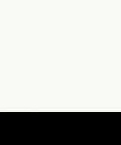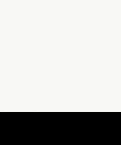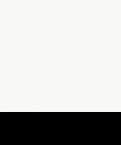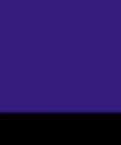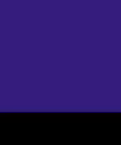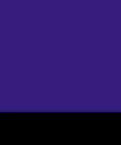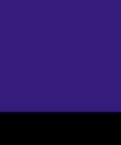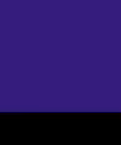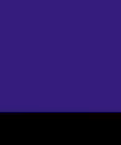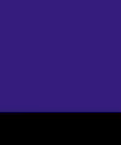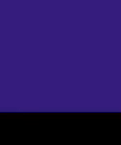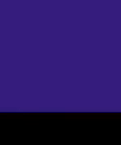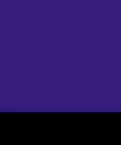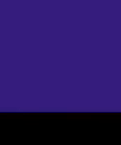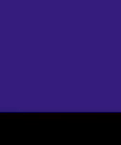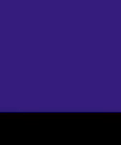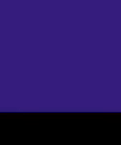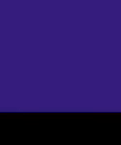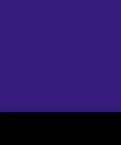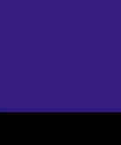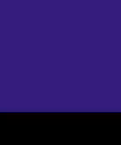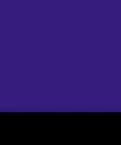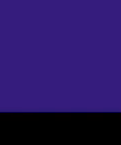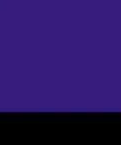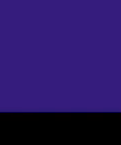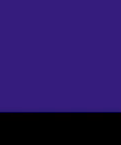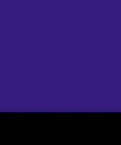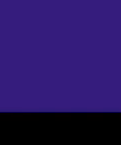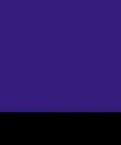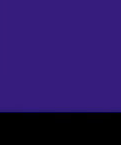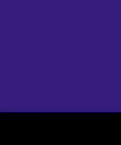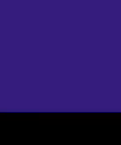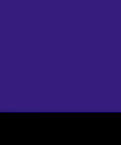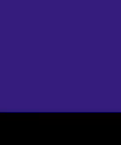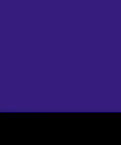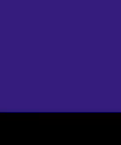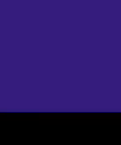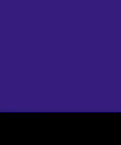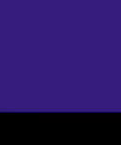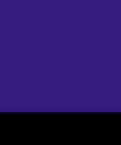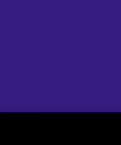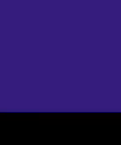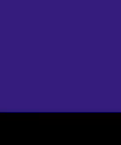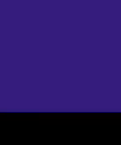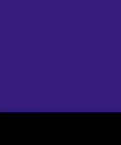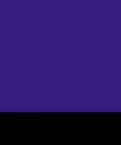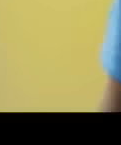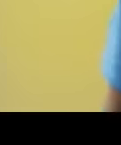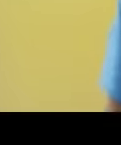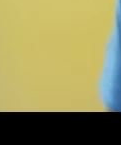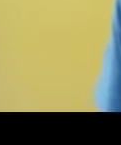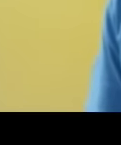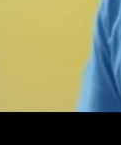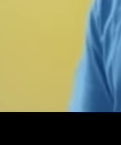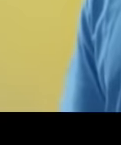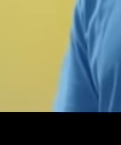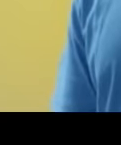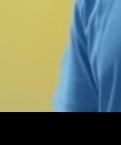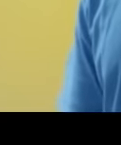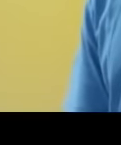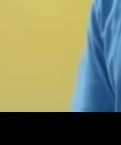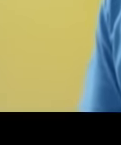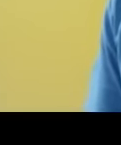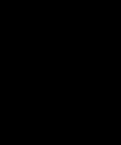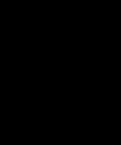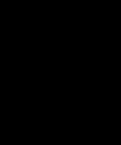asterisco 153 numeral y Efectivo te devuelve 4 puntos de IVA en tus transacciones. Efectivo desde mi celular. Súper seguro, súper